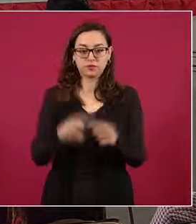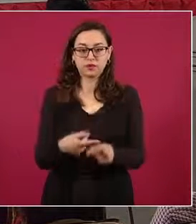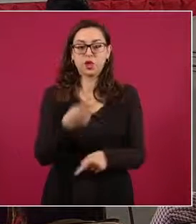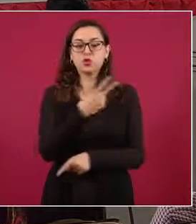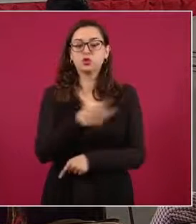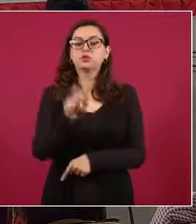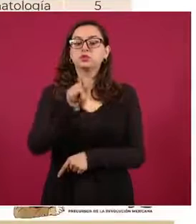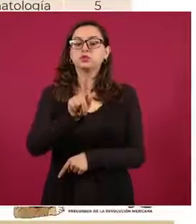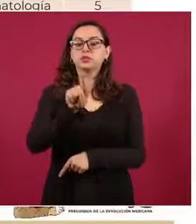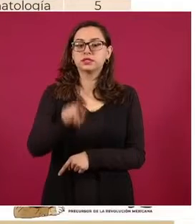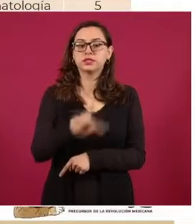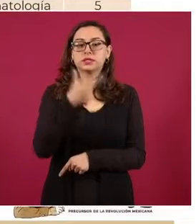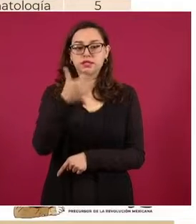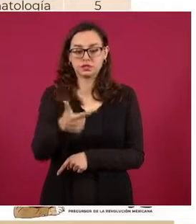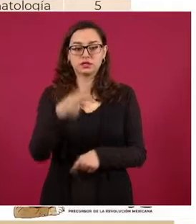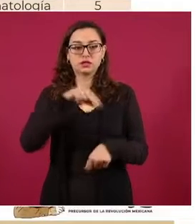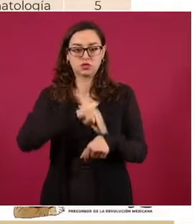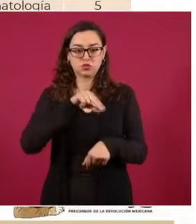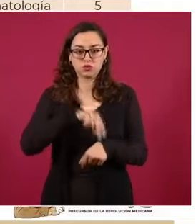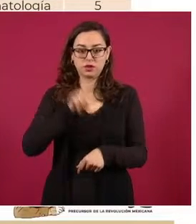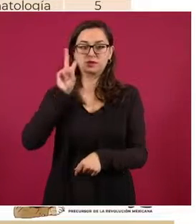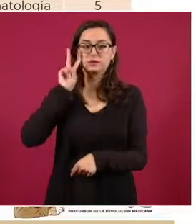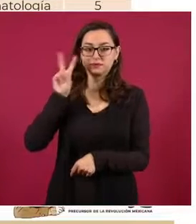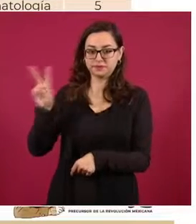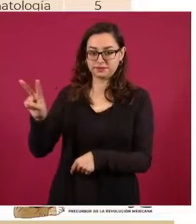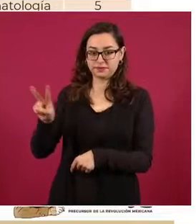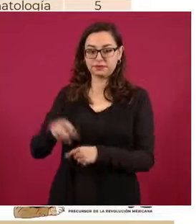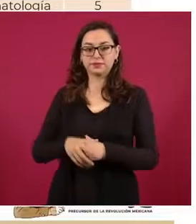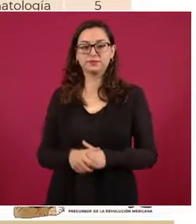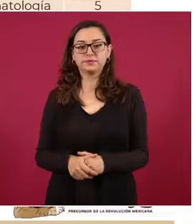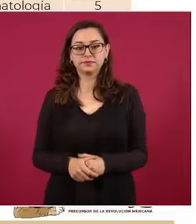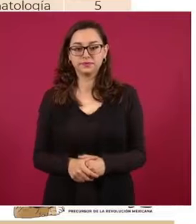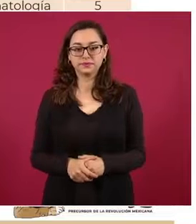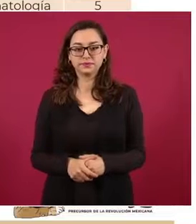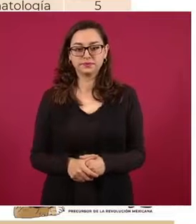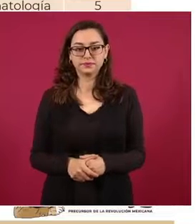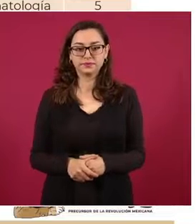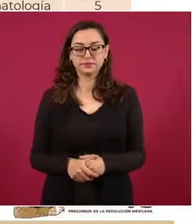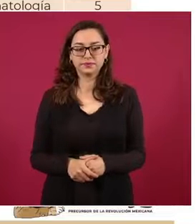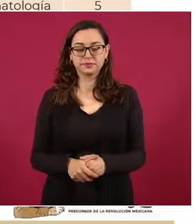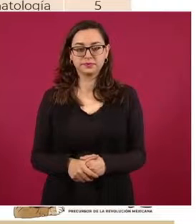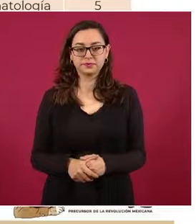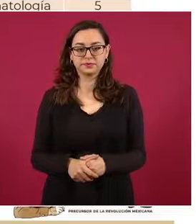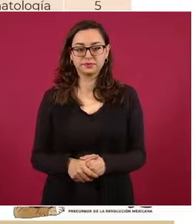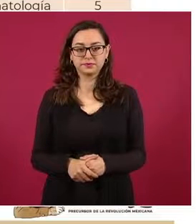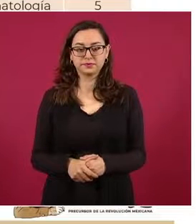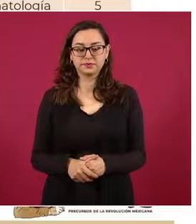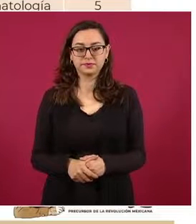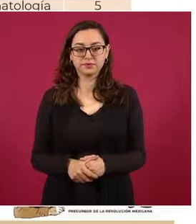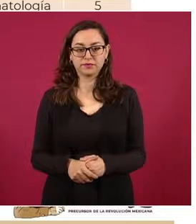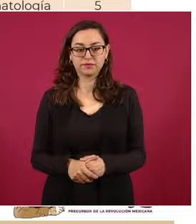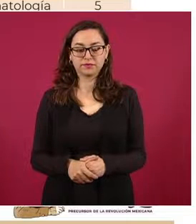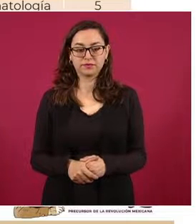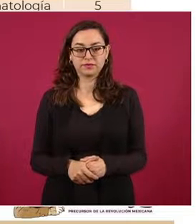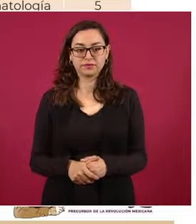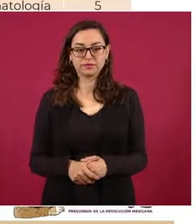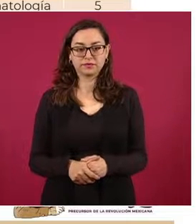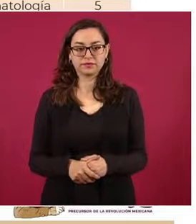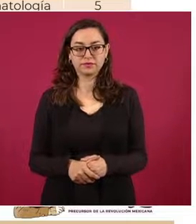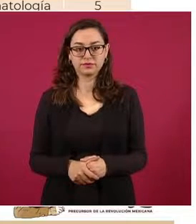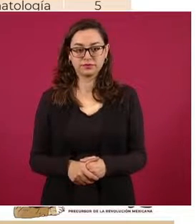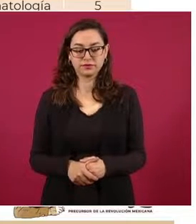médicas especialistas de Cuba en 7 entidades del país y 35 municipios. Esta es la